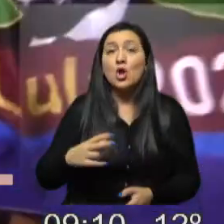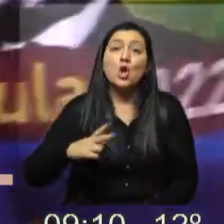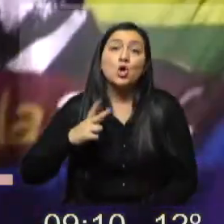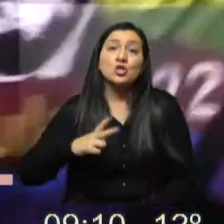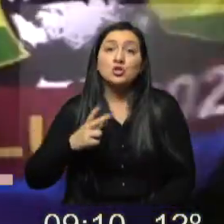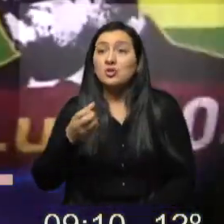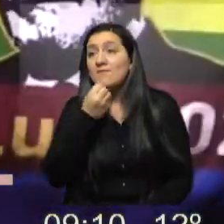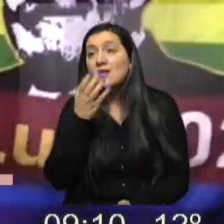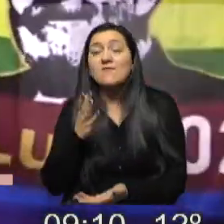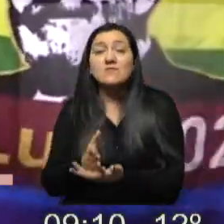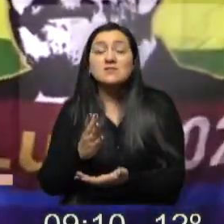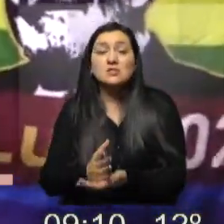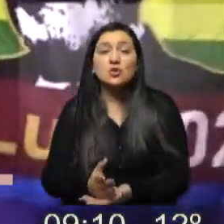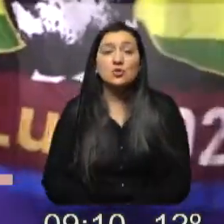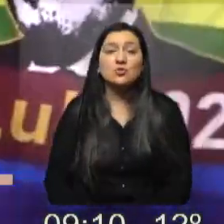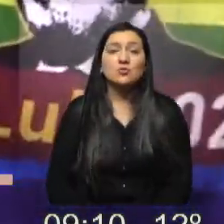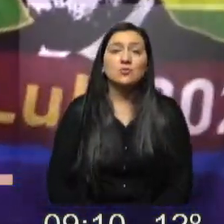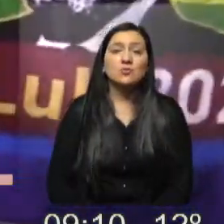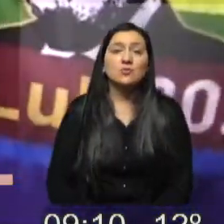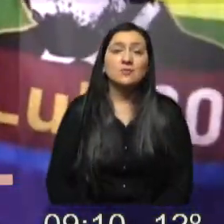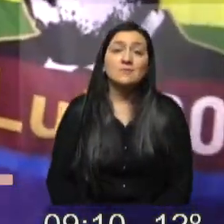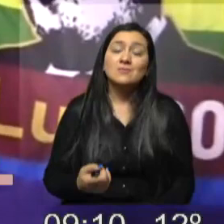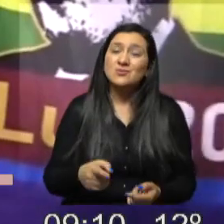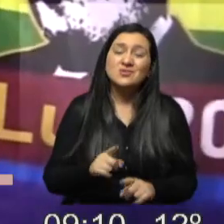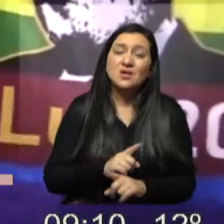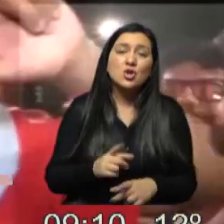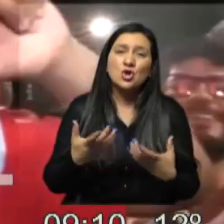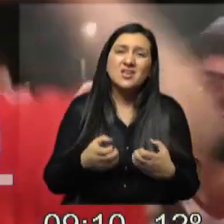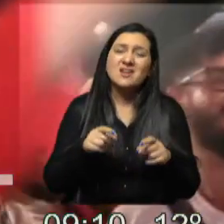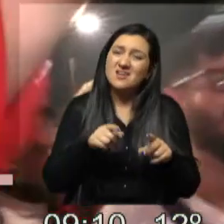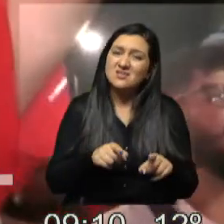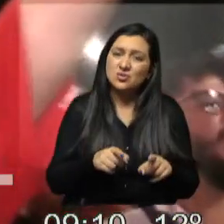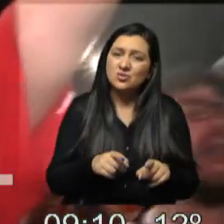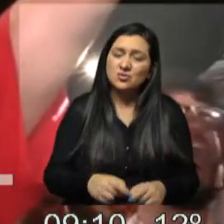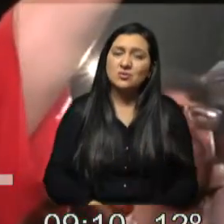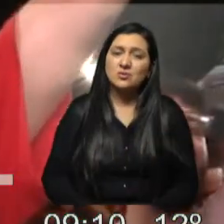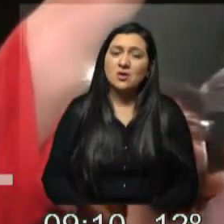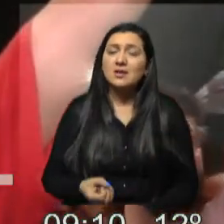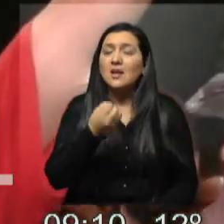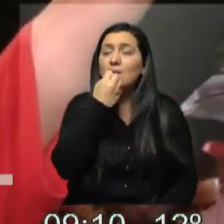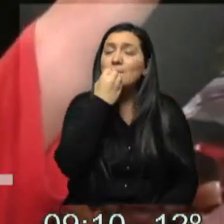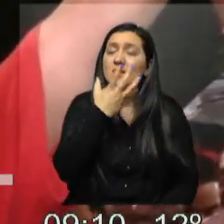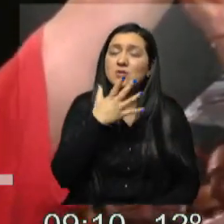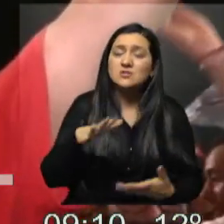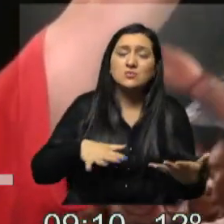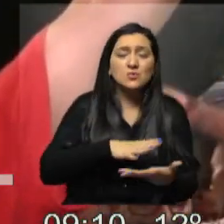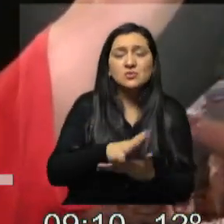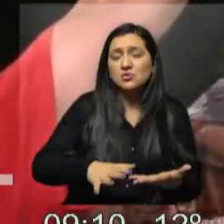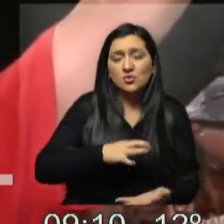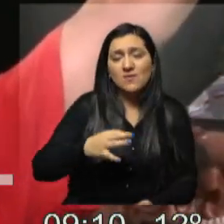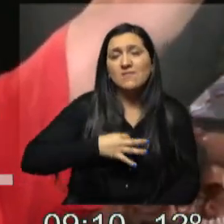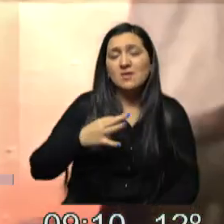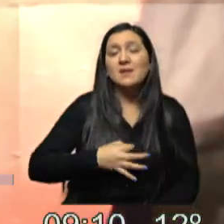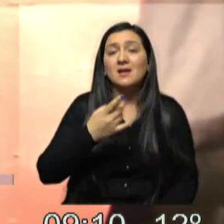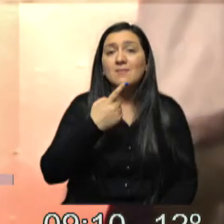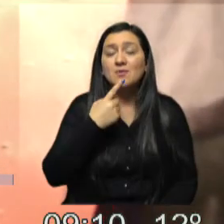se benefician, la élite no gobierna para el pueblo. Entonces, evitar ese tipo de cosas, generar una mejor condición vital para que la política